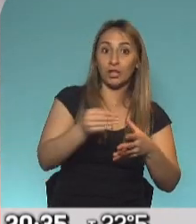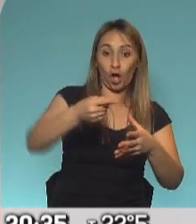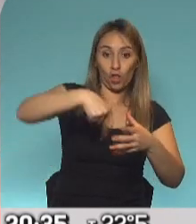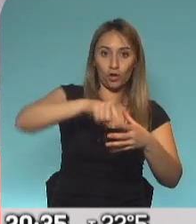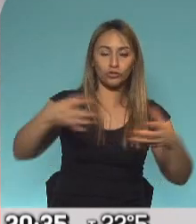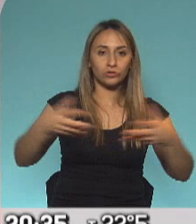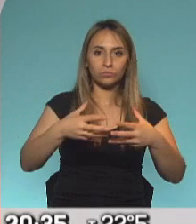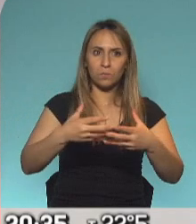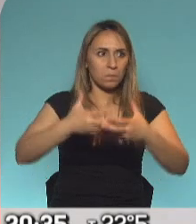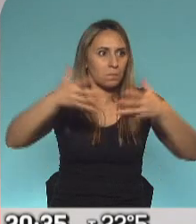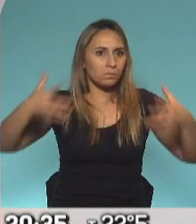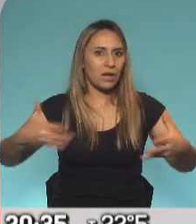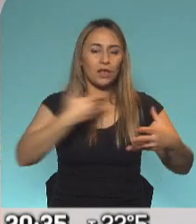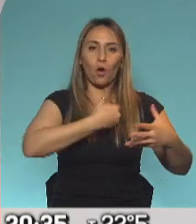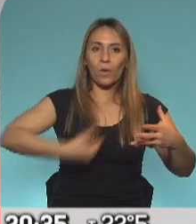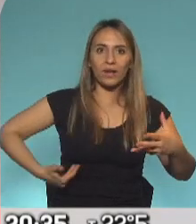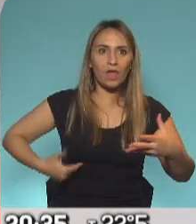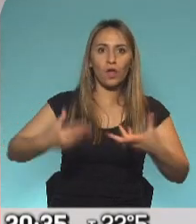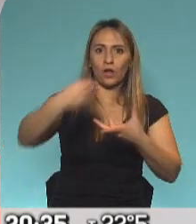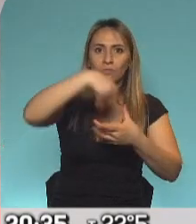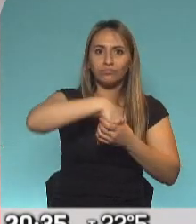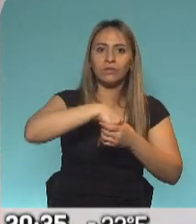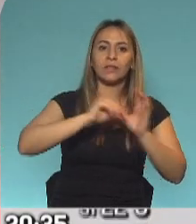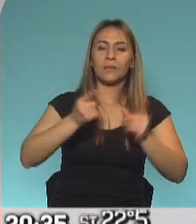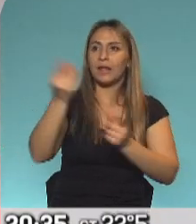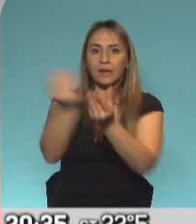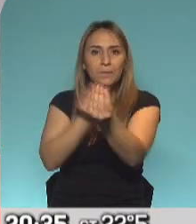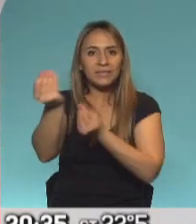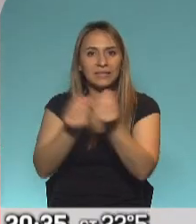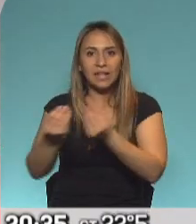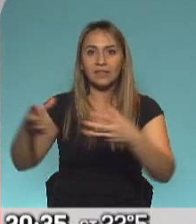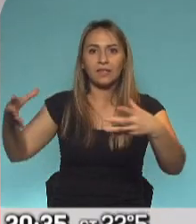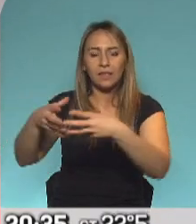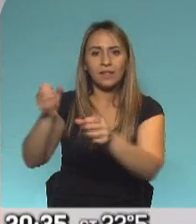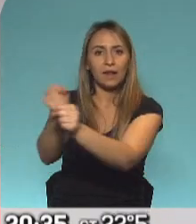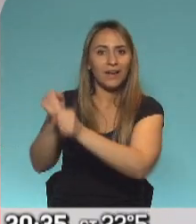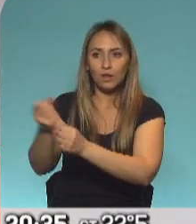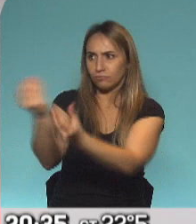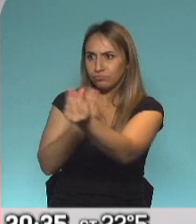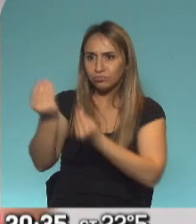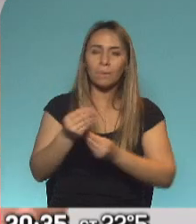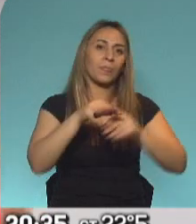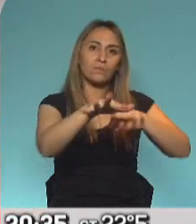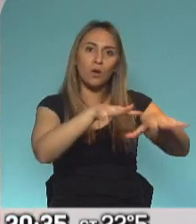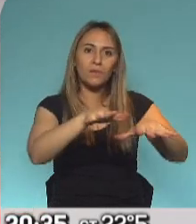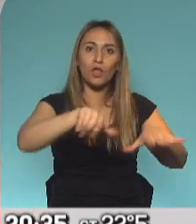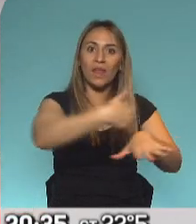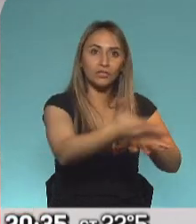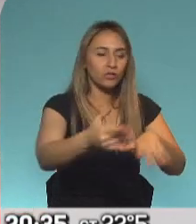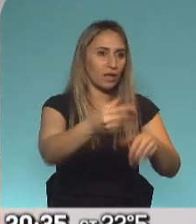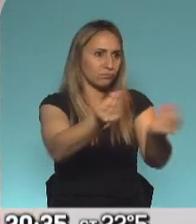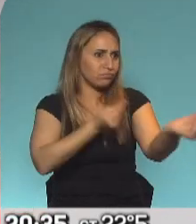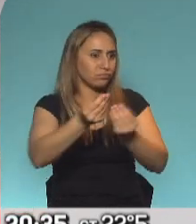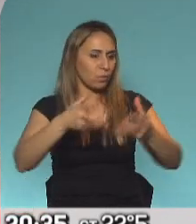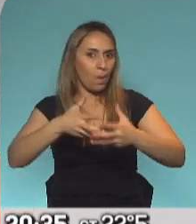en gobernadores, se amplió en representantes de movimientos de trabajadores, en representantes de movimientos sociales, es decir, amplió su